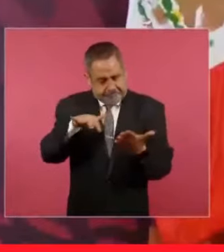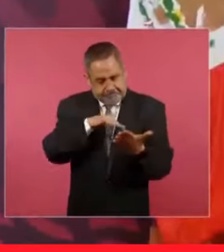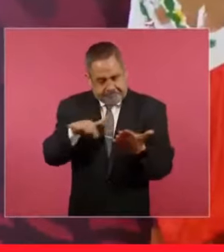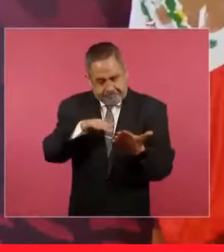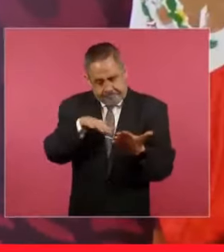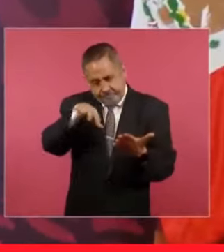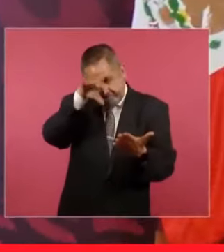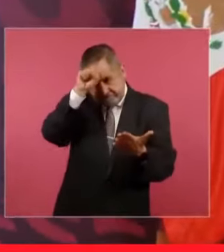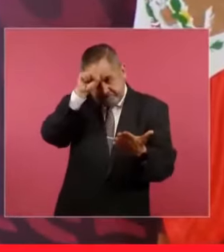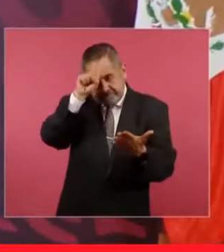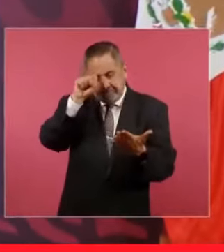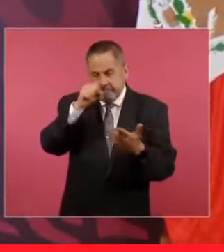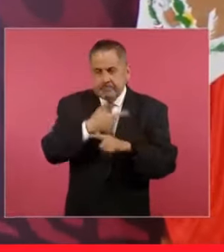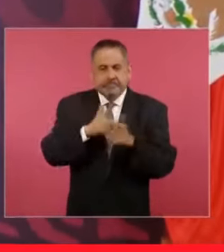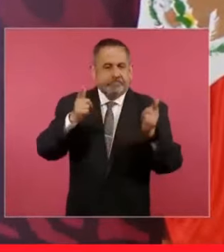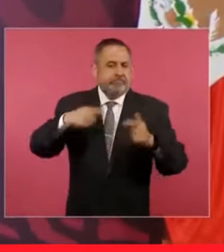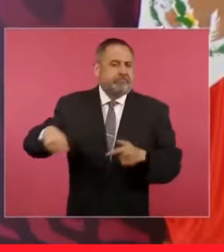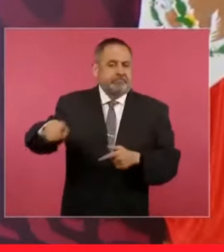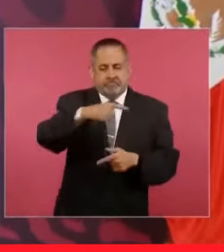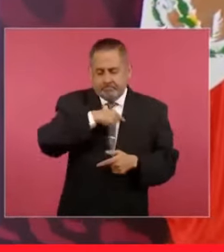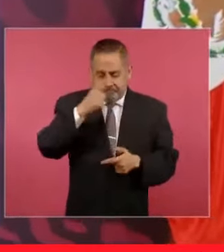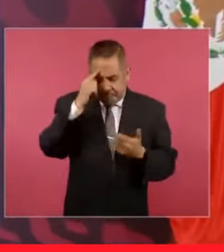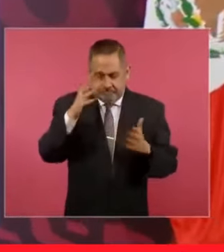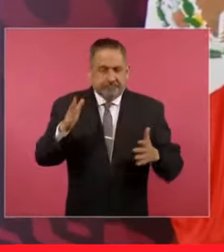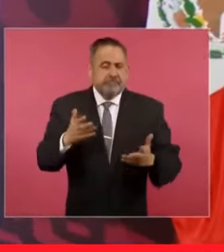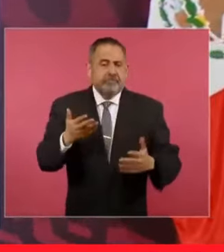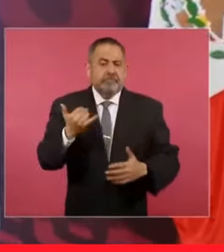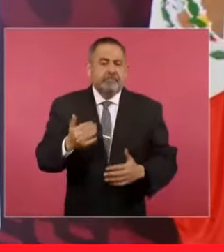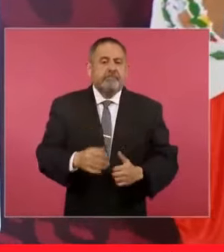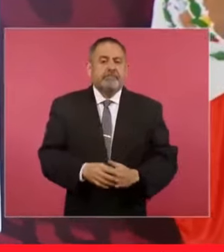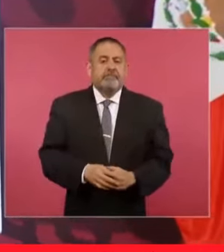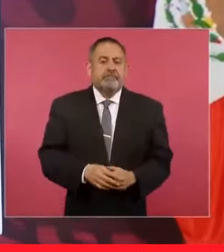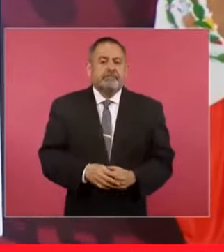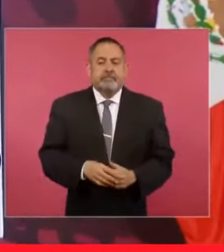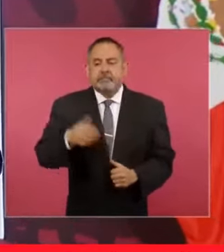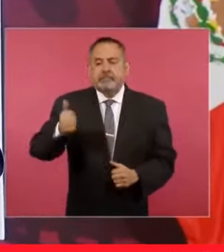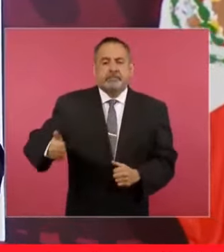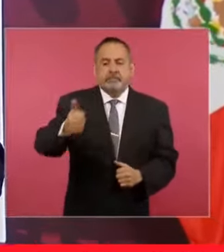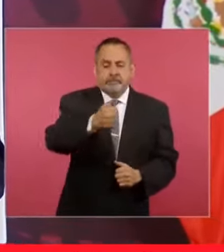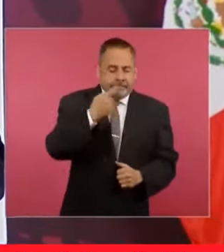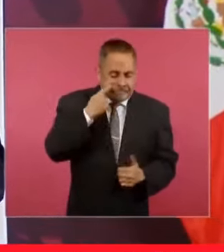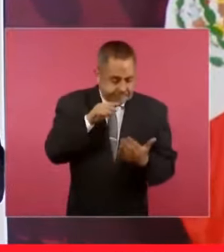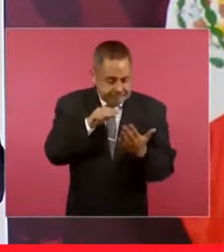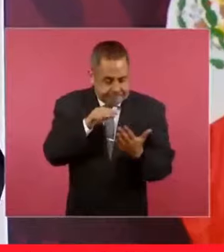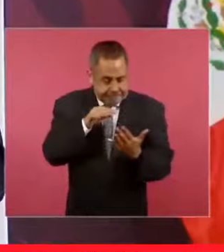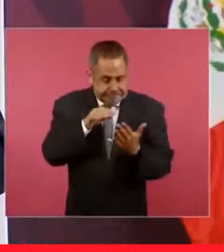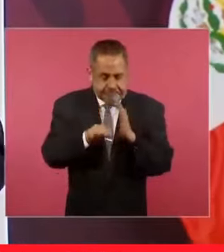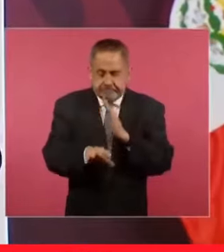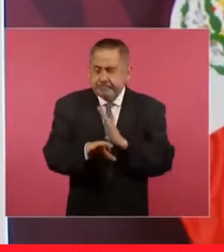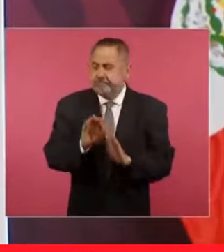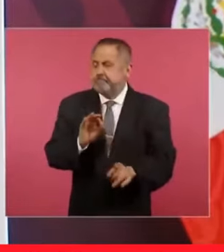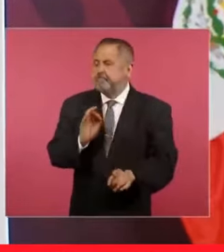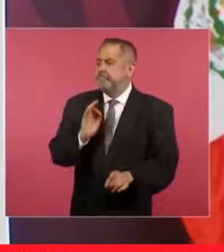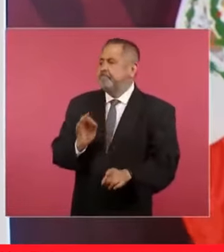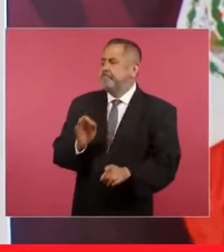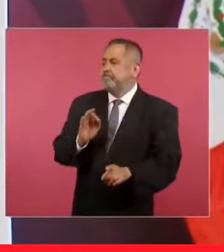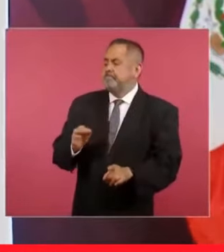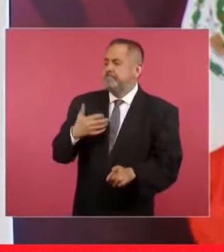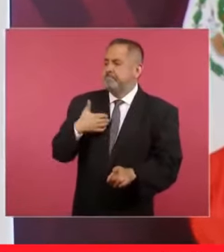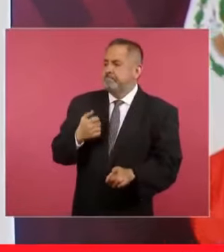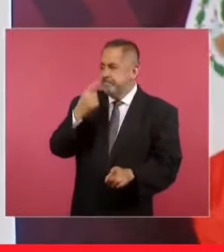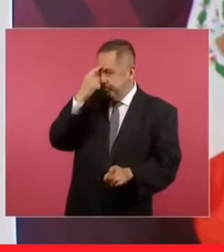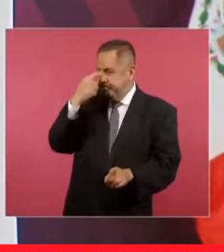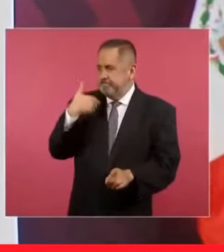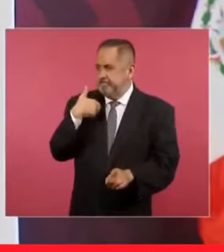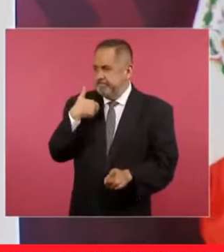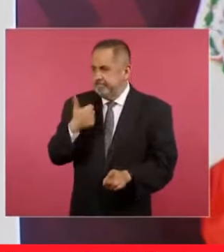hay que leer en libertad y este que cada quien saque sus propias